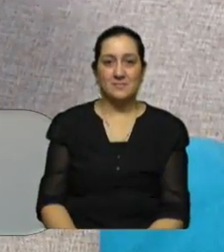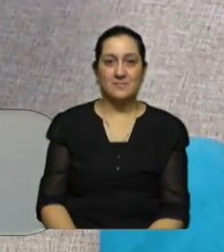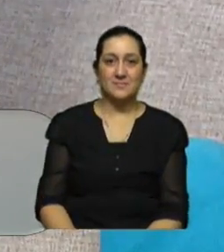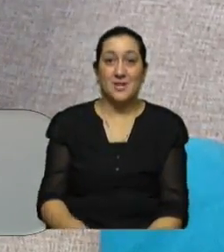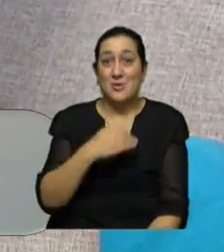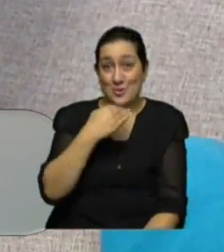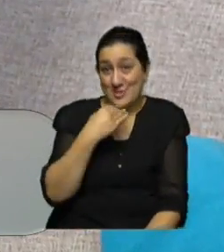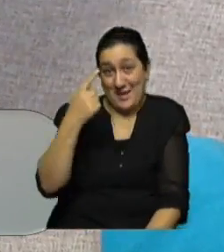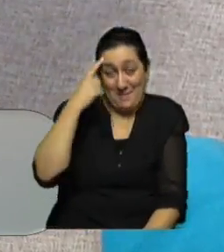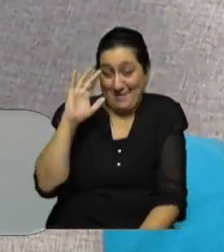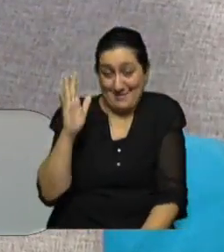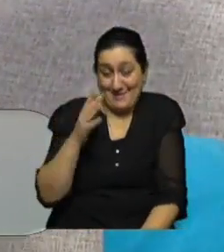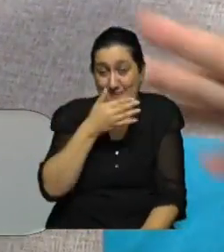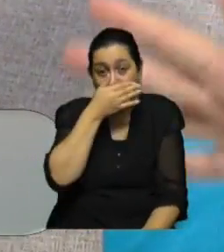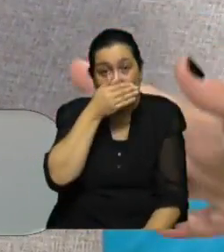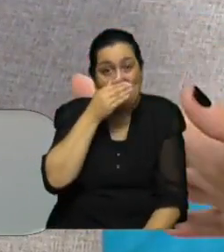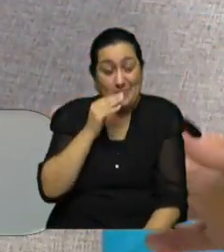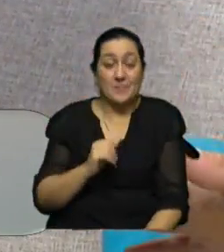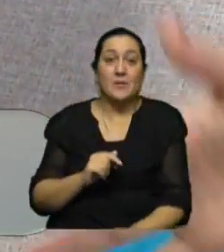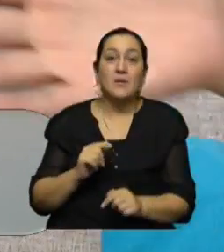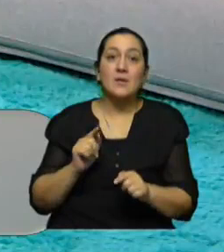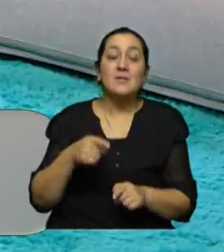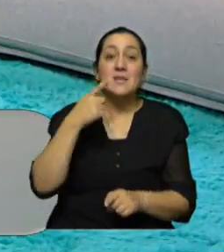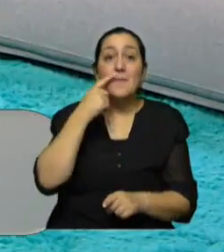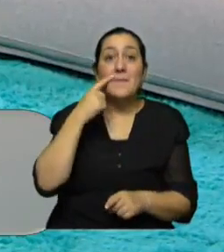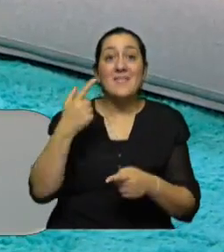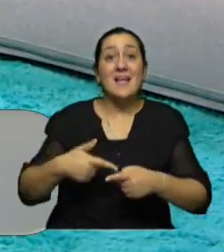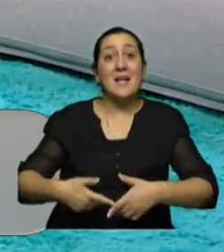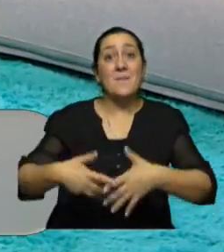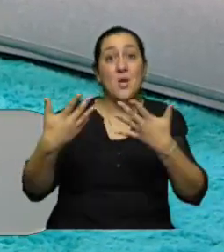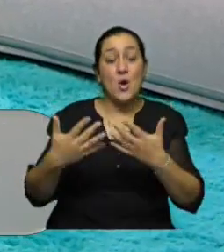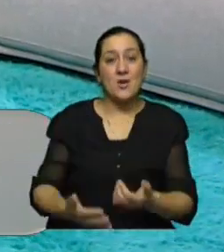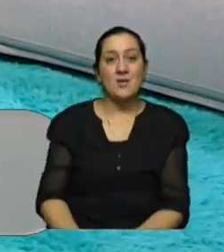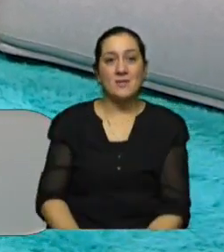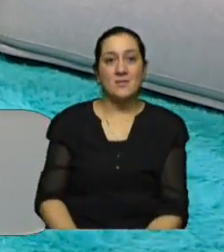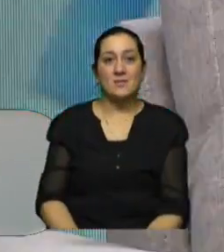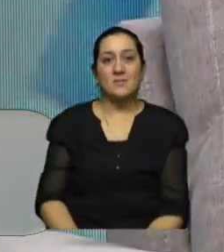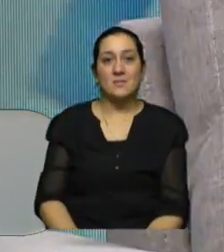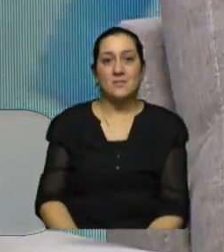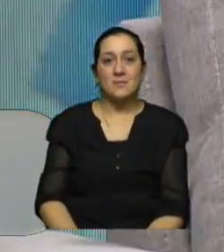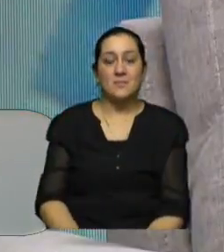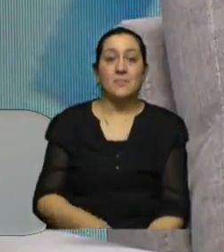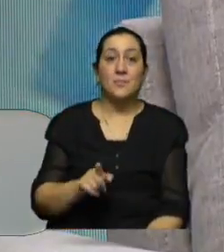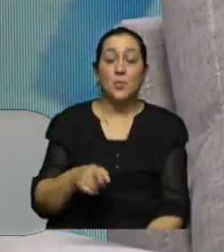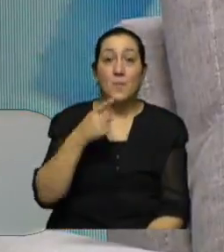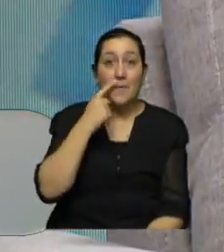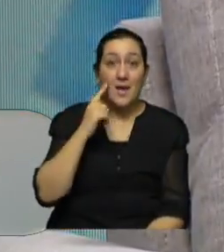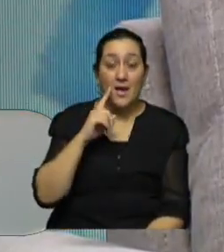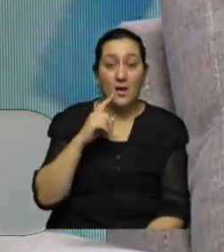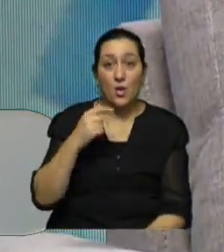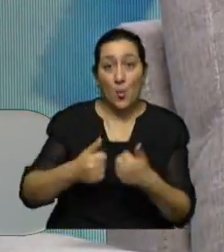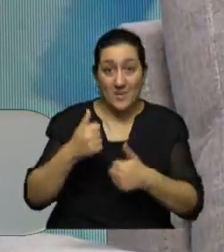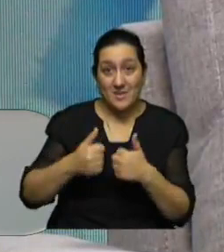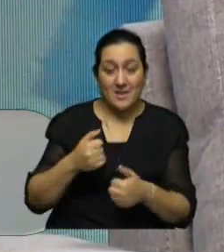qué piensa. Bueno, él no se es dedica el padre a esto. De la campeona. No, claro, pero él no se dedica a esto, feliz. O él competía. Él competía, ah. Él